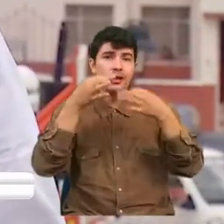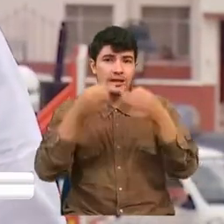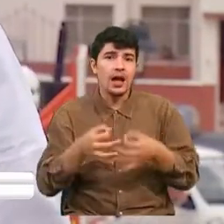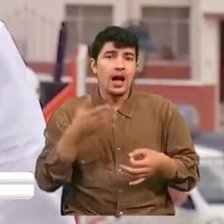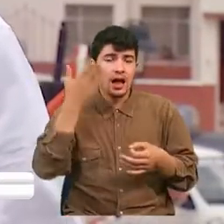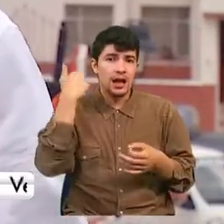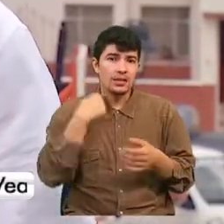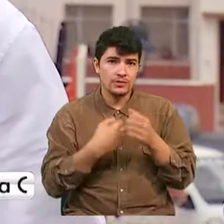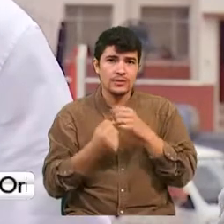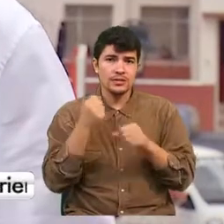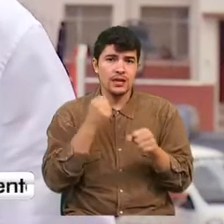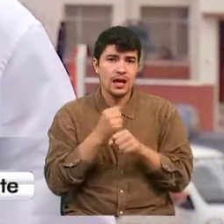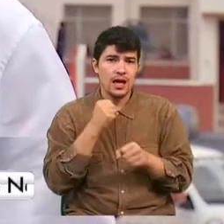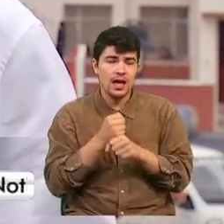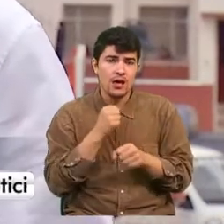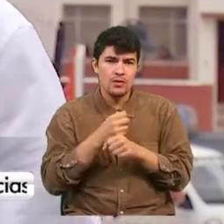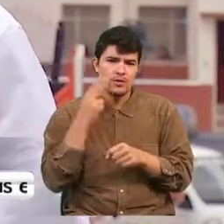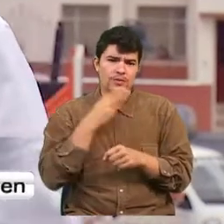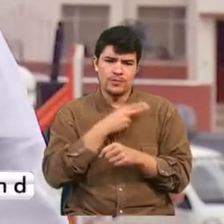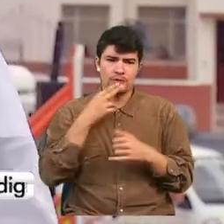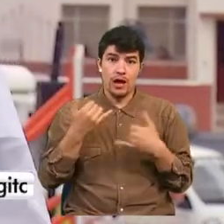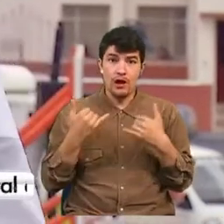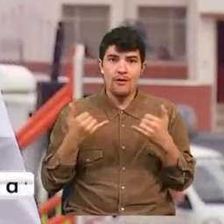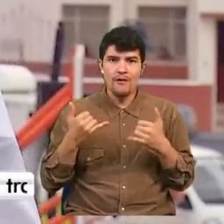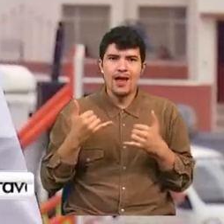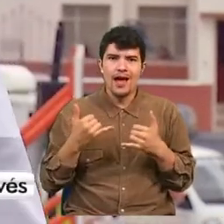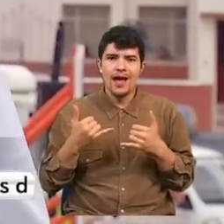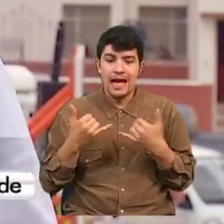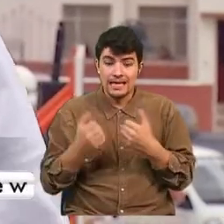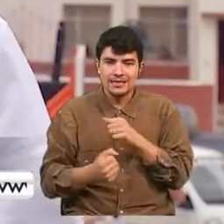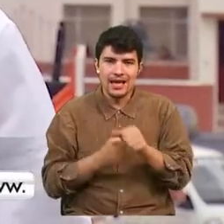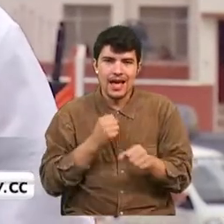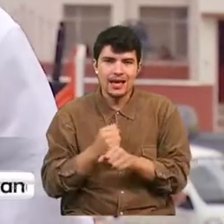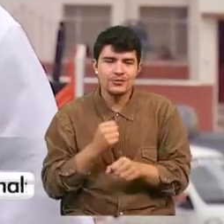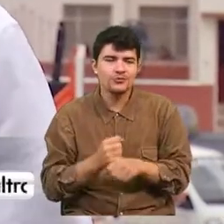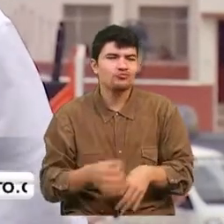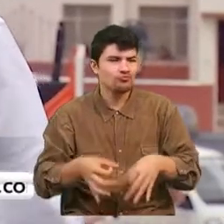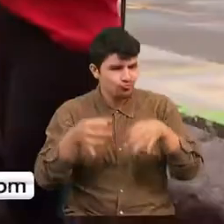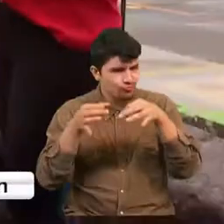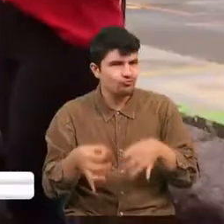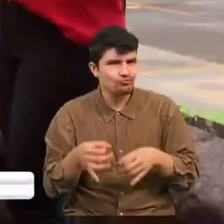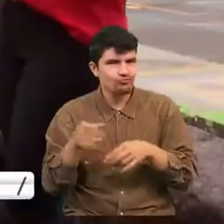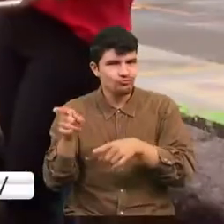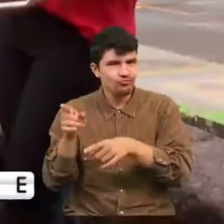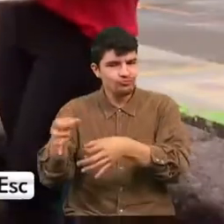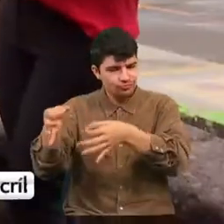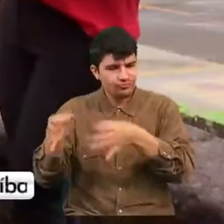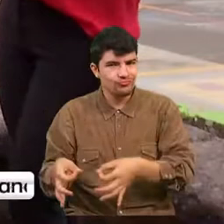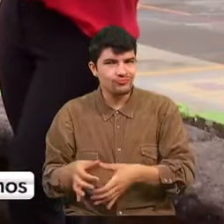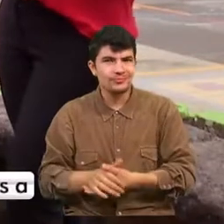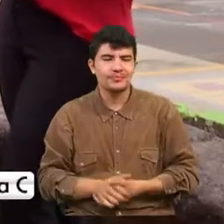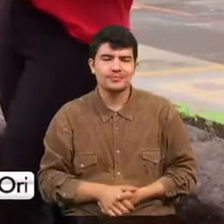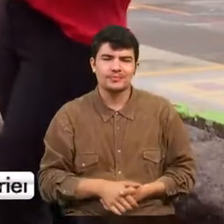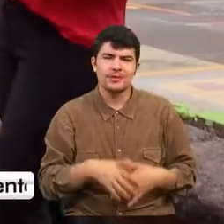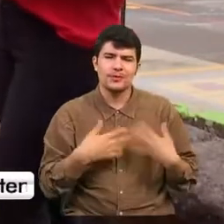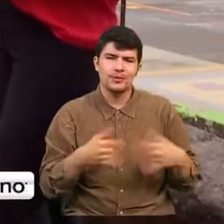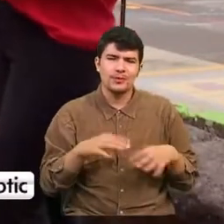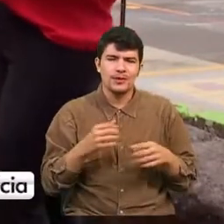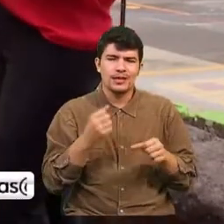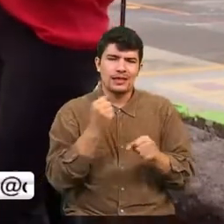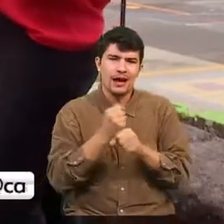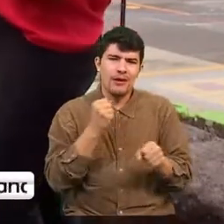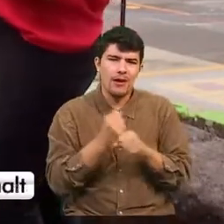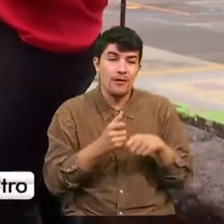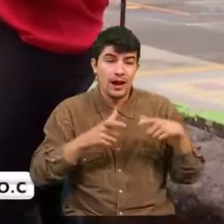adquirieron el año pasado y que este año venimos a ratificarle a la comunidad. Un enorme trabajo y una millonaria inversión